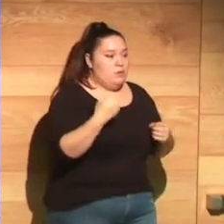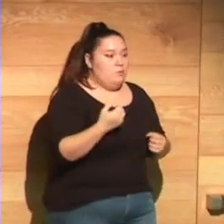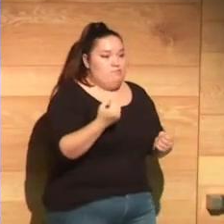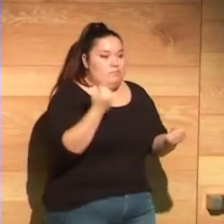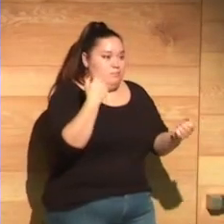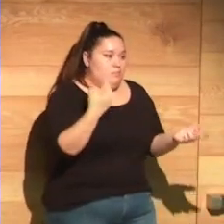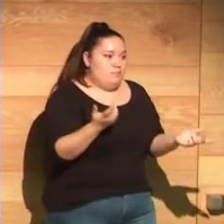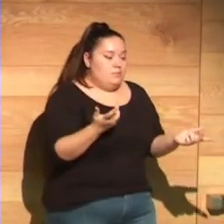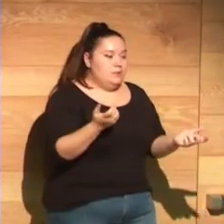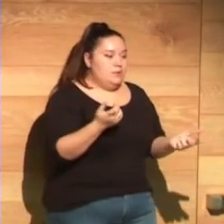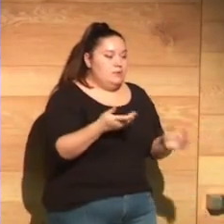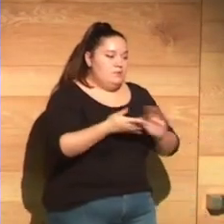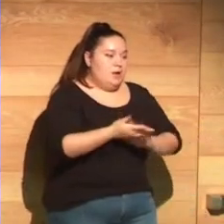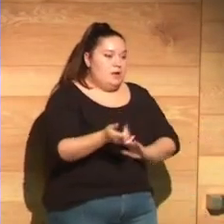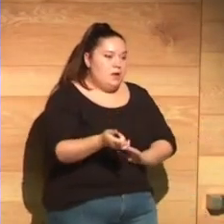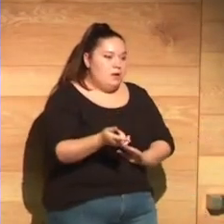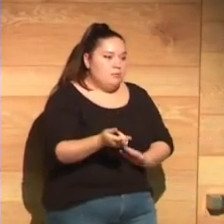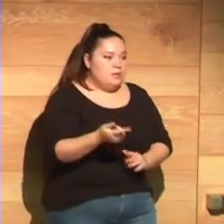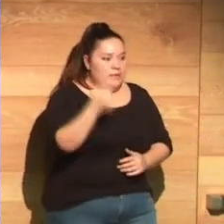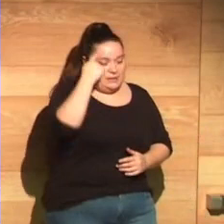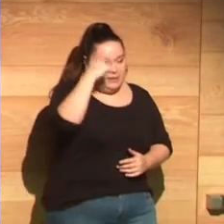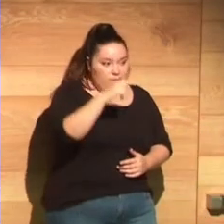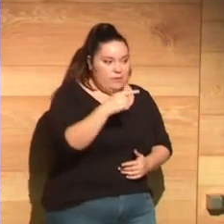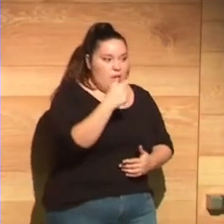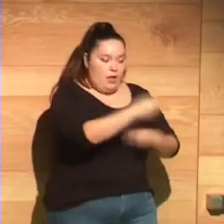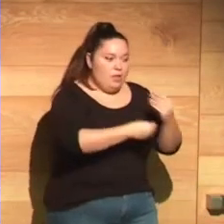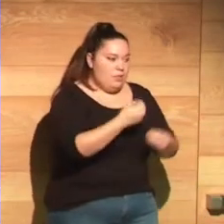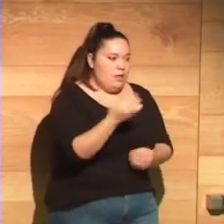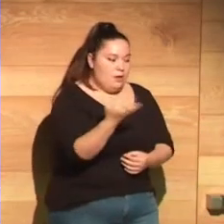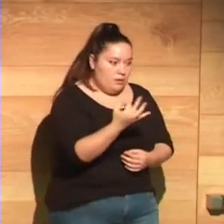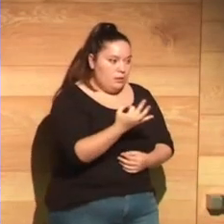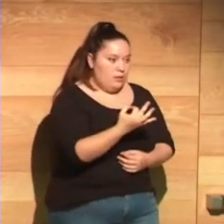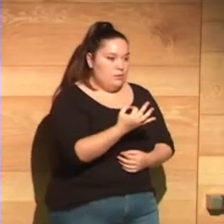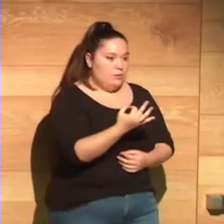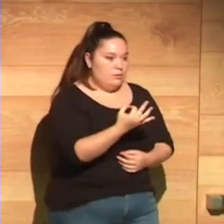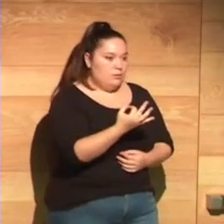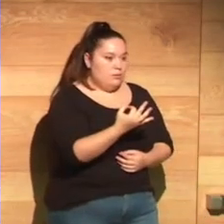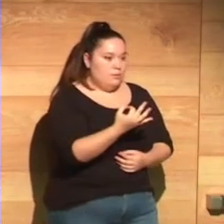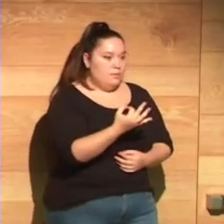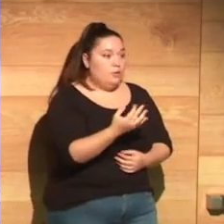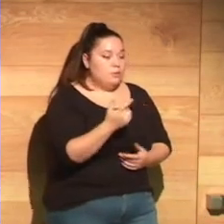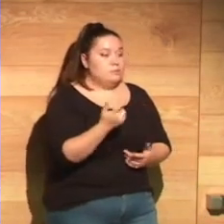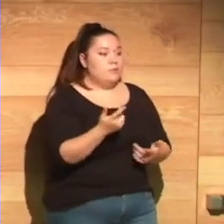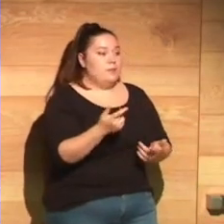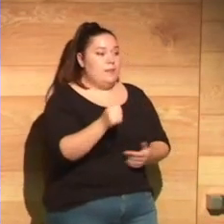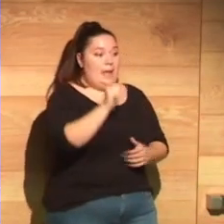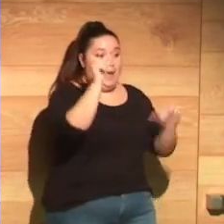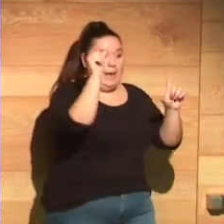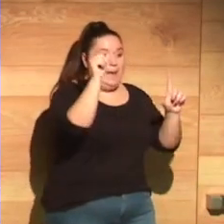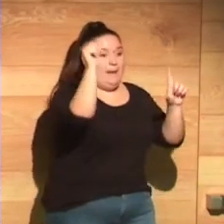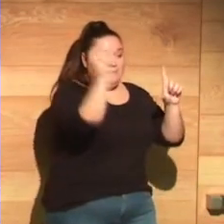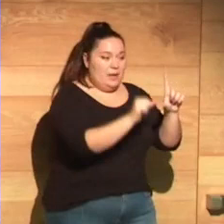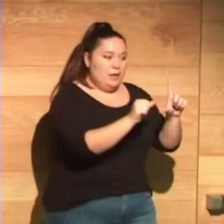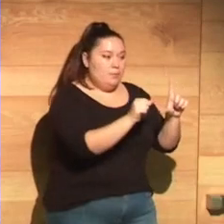de mujeres. Con lo cual eso también rompe ese estereotipo, esa imagen que tenemos de ella, ¿no? Y ella era plenamente consciente de lo que estaba